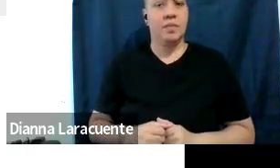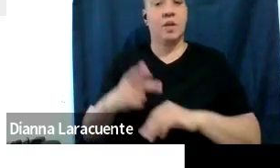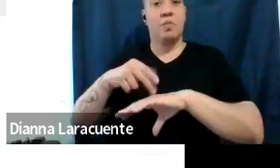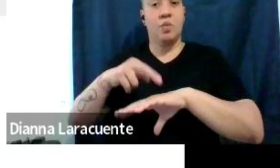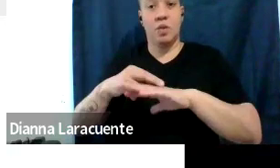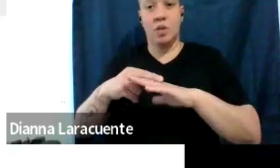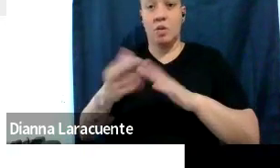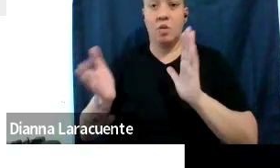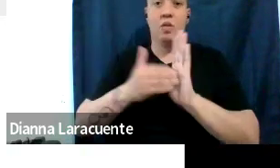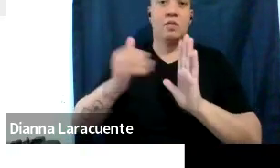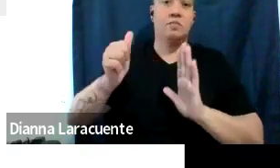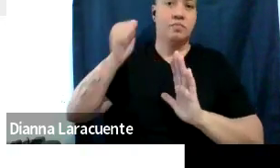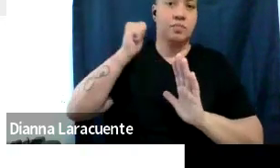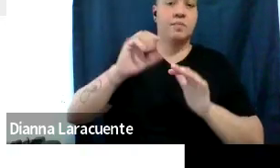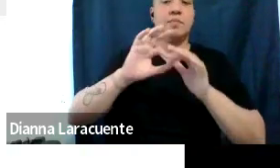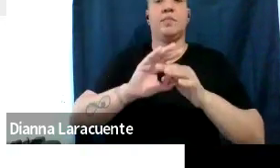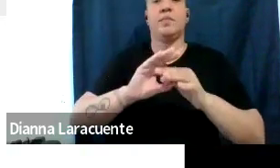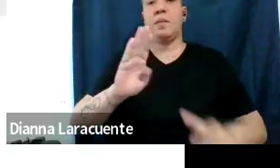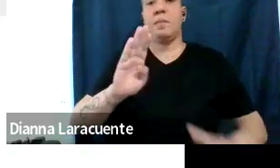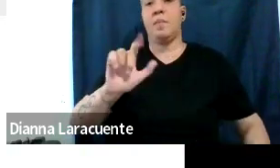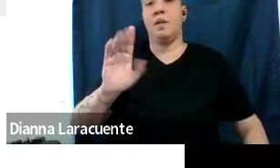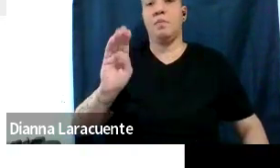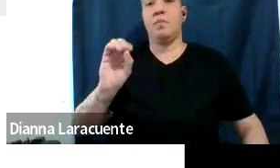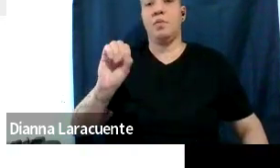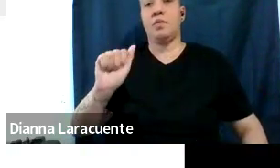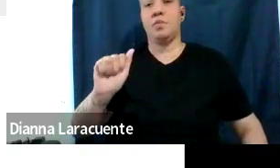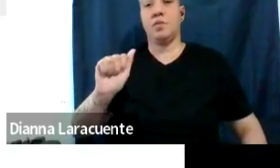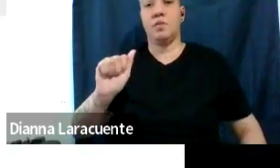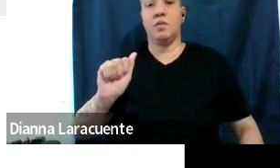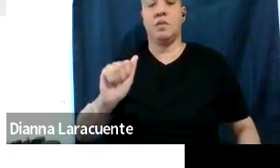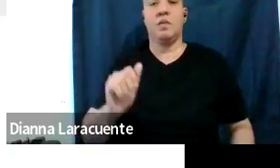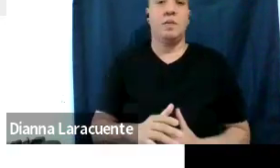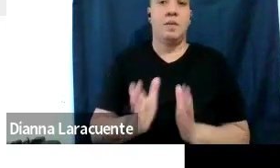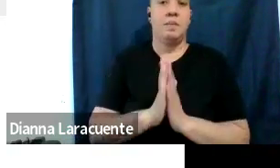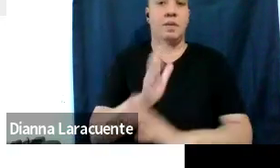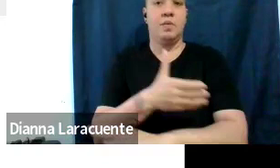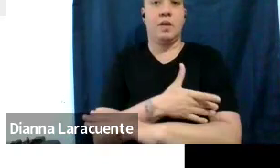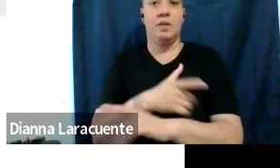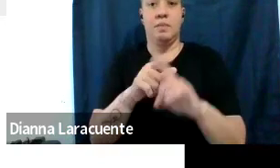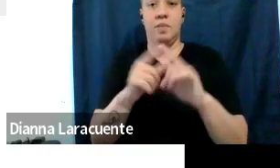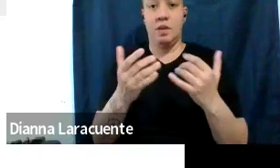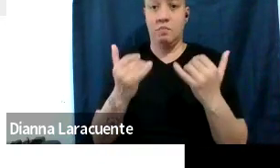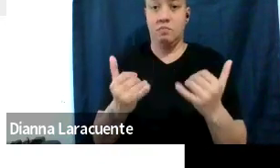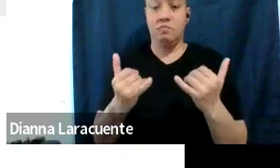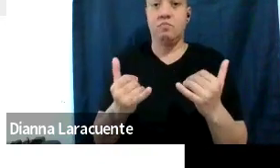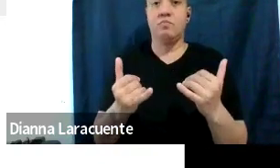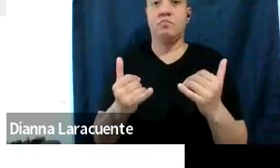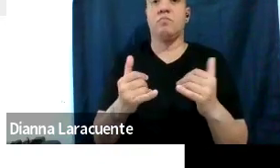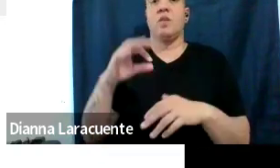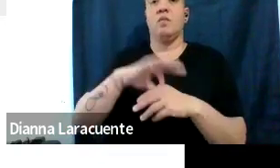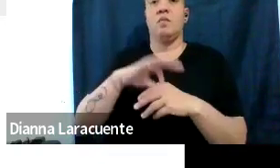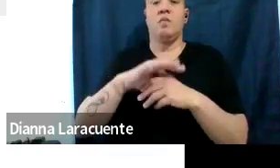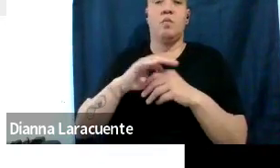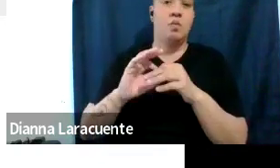a rechazar unirse Barbosa para pedirse poderes, pero esta vez va al copo electoral con los unionistas.